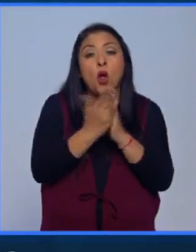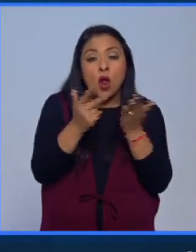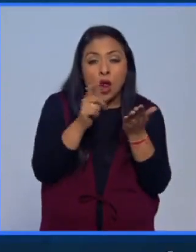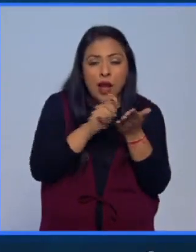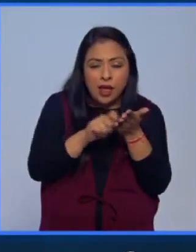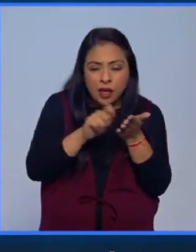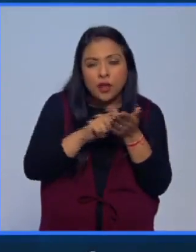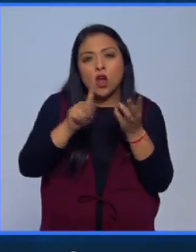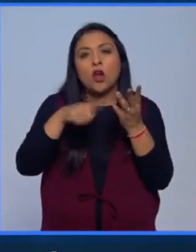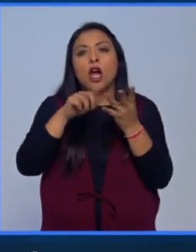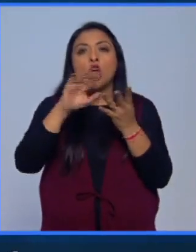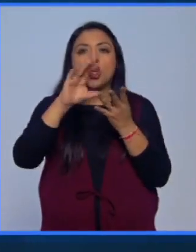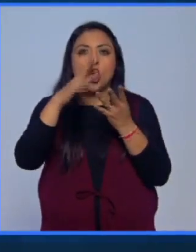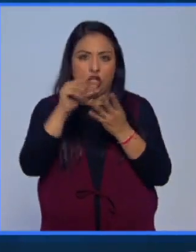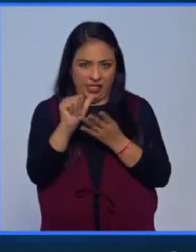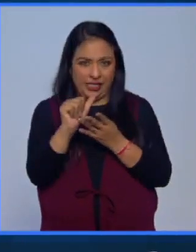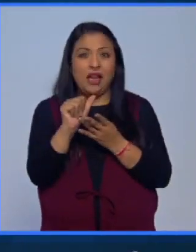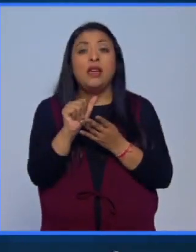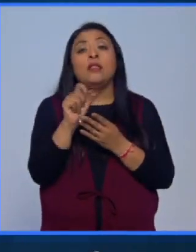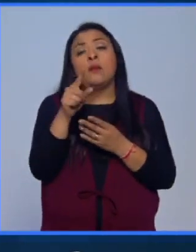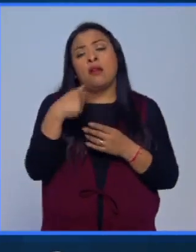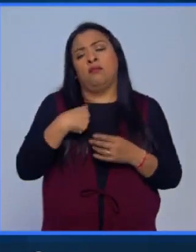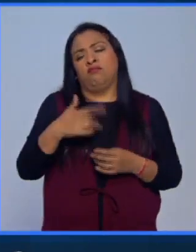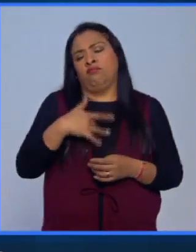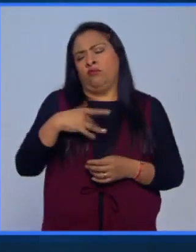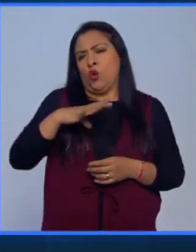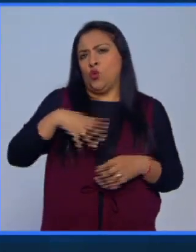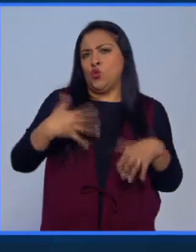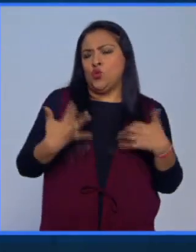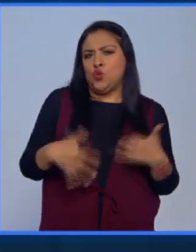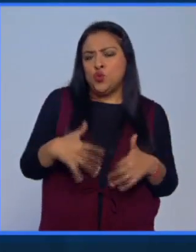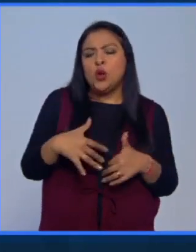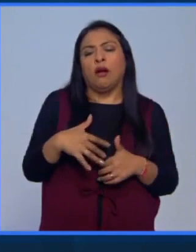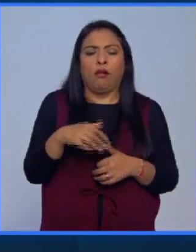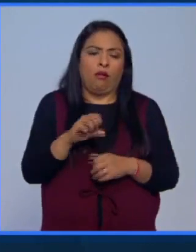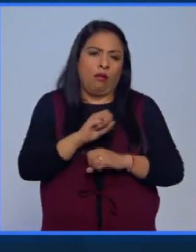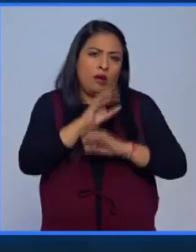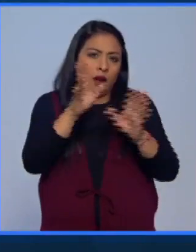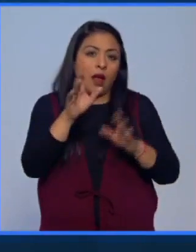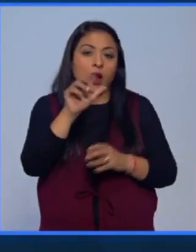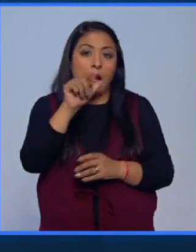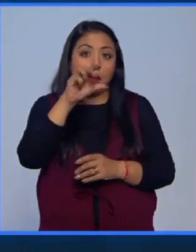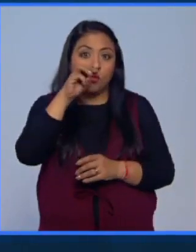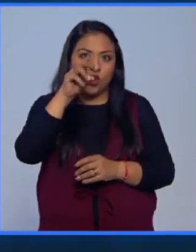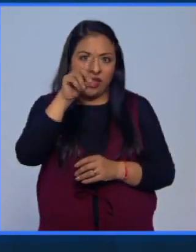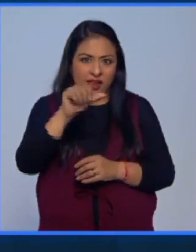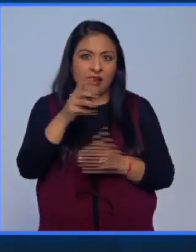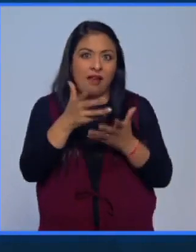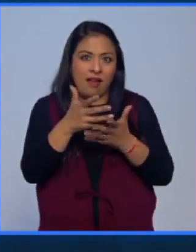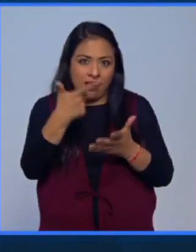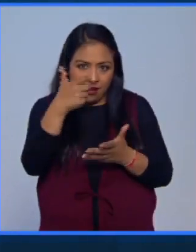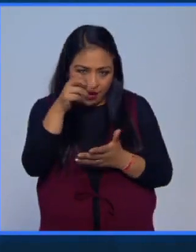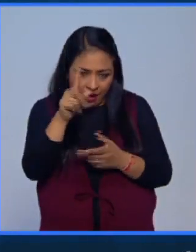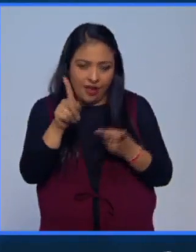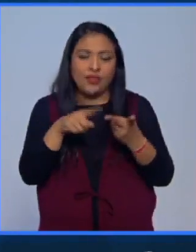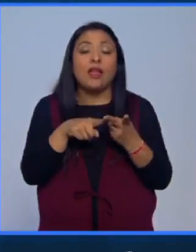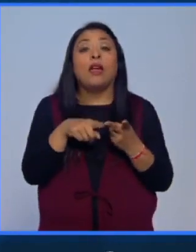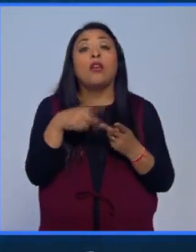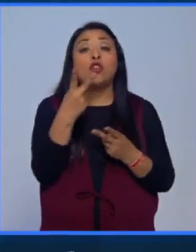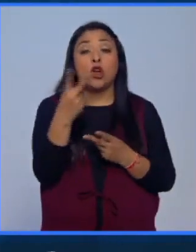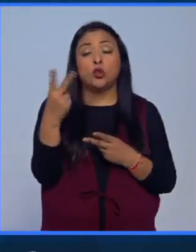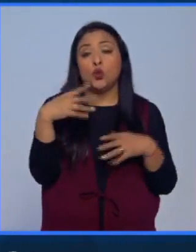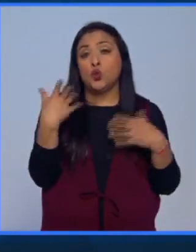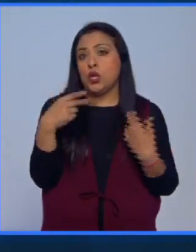es Concha Jerez, y desde luego nos enorgullece naturalmente estar con Almudena Grandes o con Olvido García Valdés, que